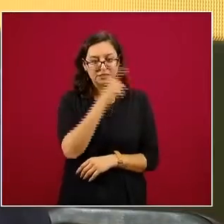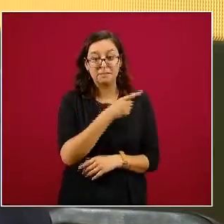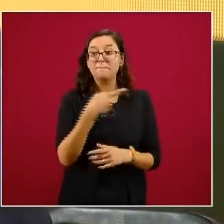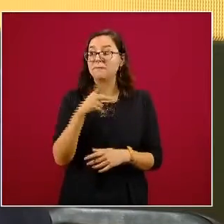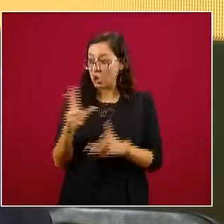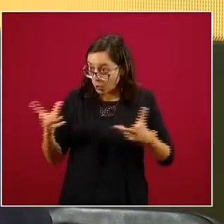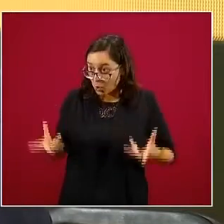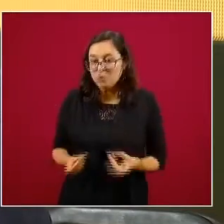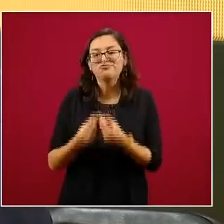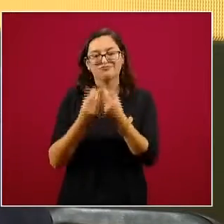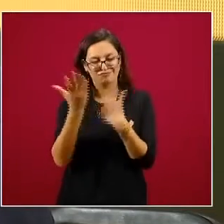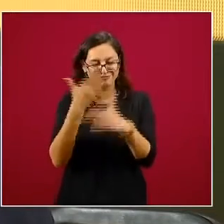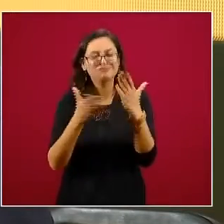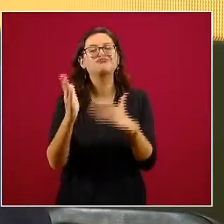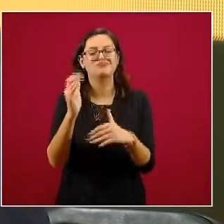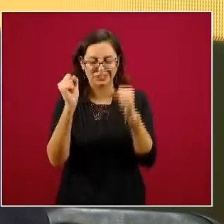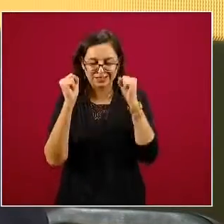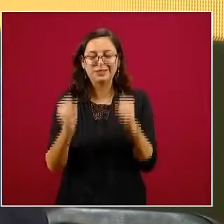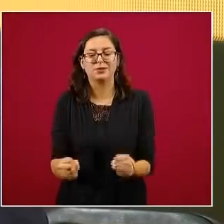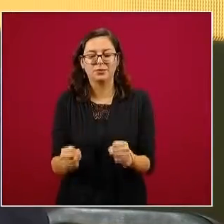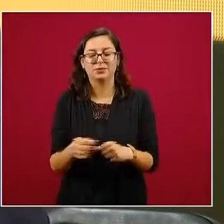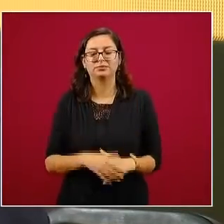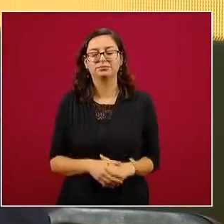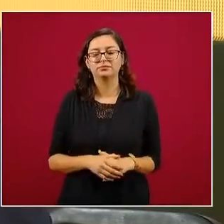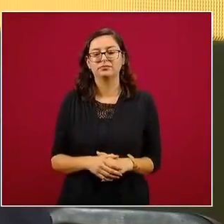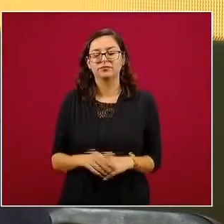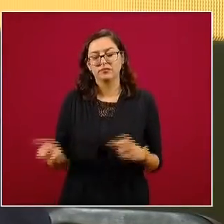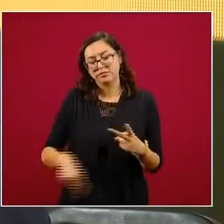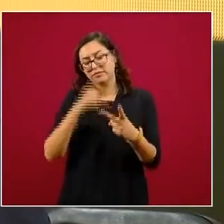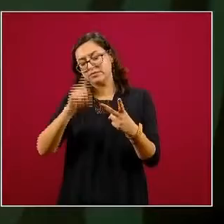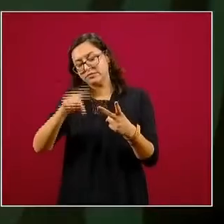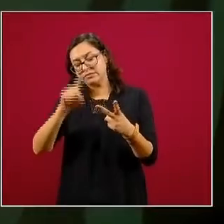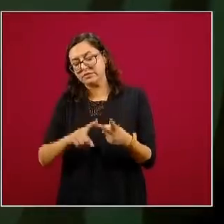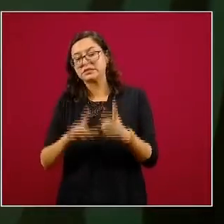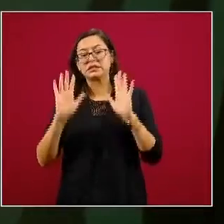comunicación más tradicional de nuestros pueblos. Hay que hacer uso de la